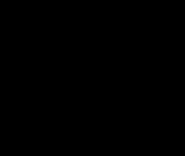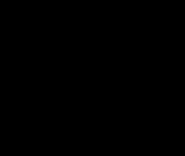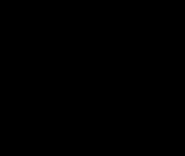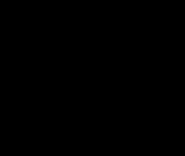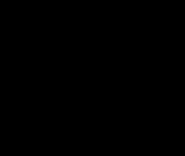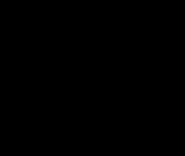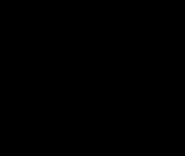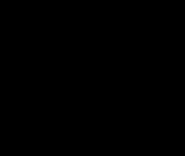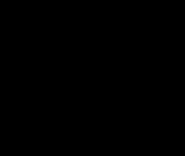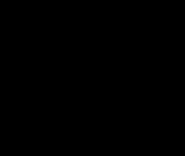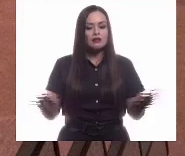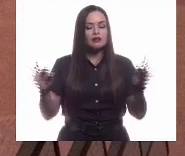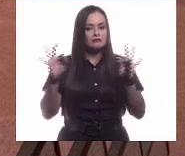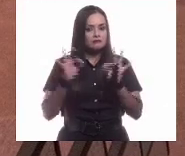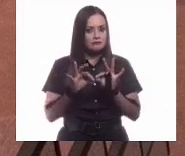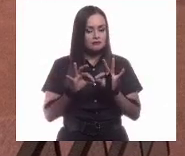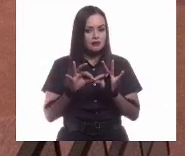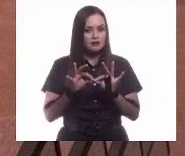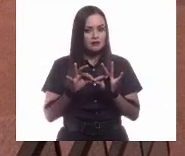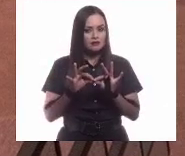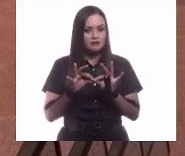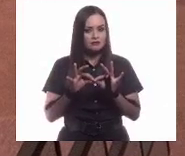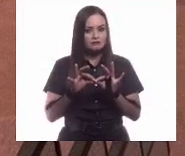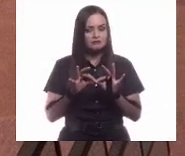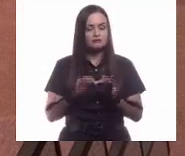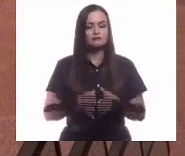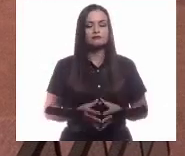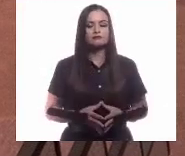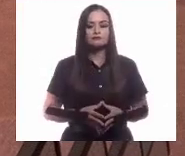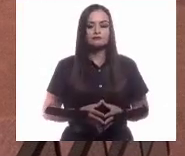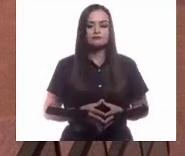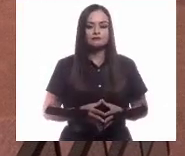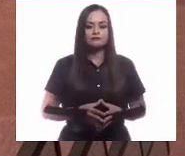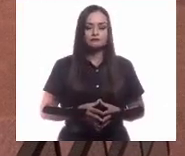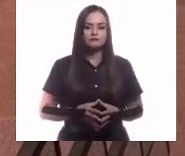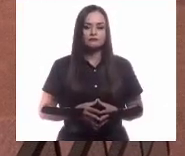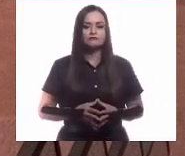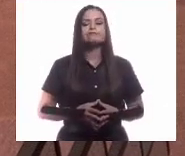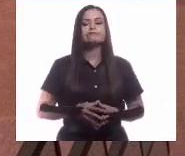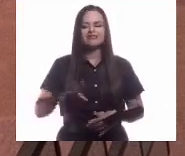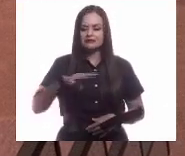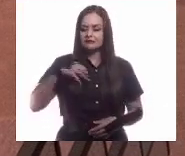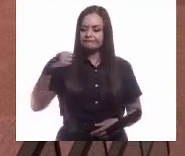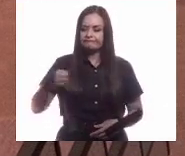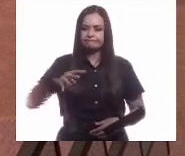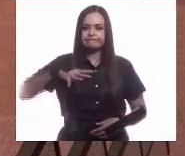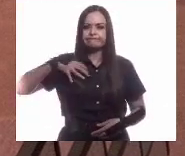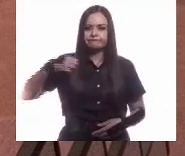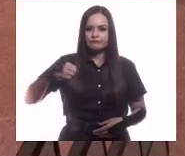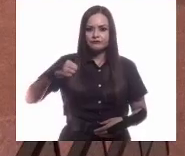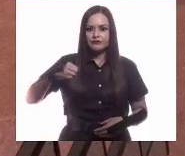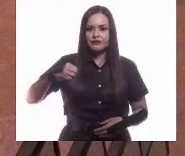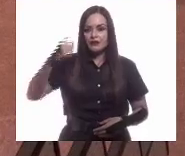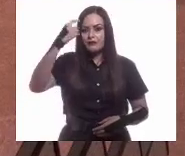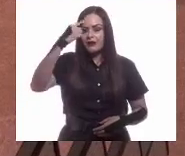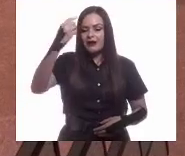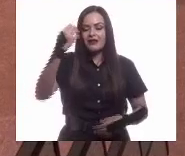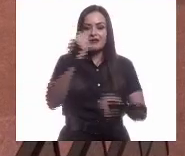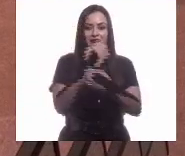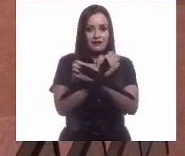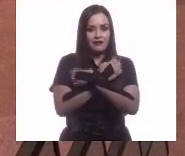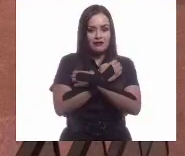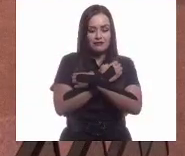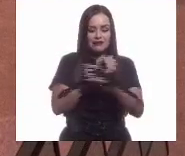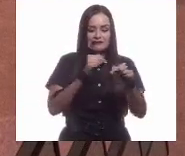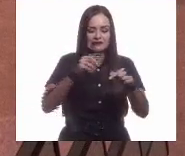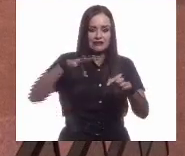también la memoria que explica lo que hemos sido. El esfuerzo sin precedente en inversión educativa se